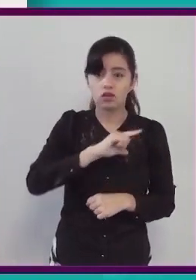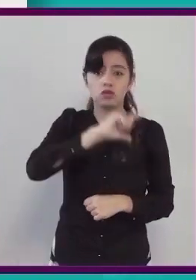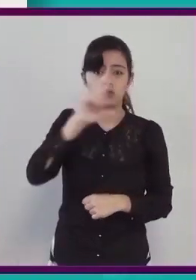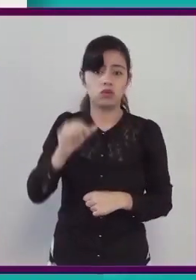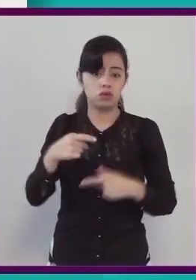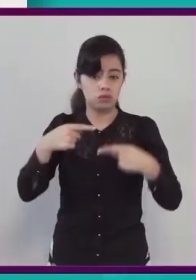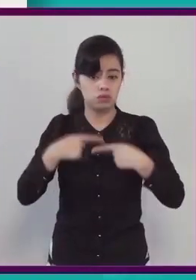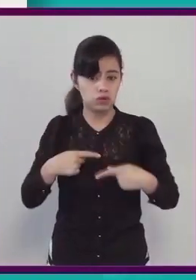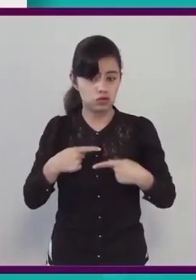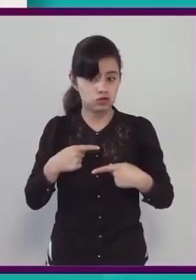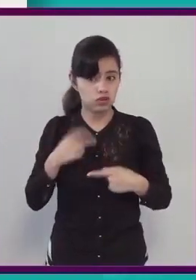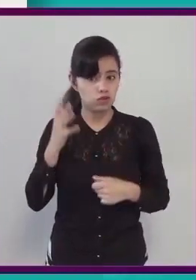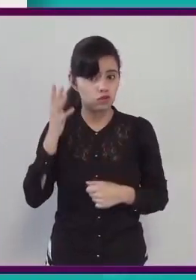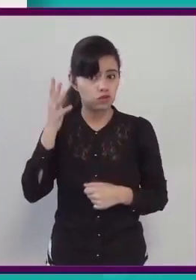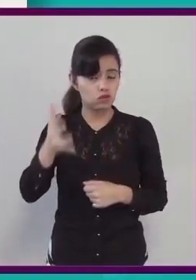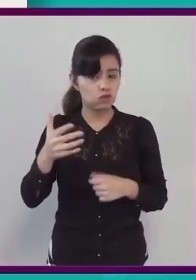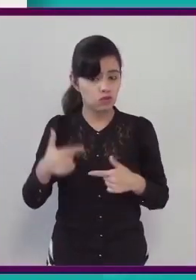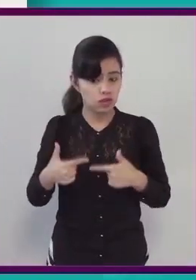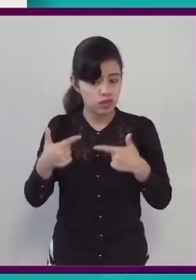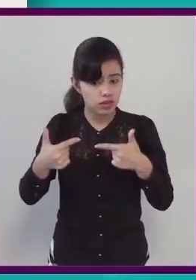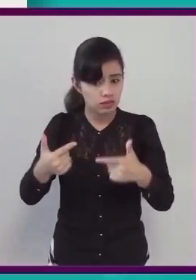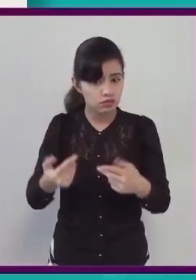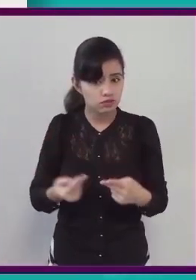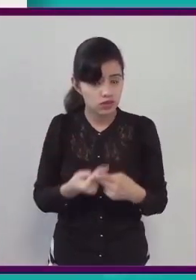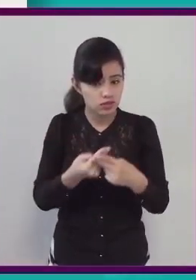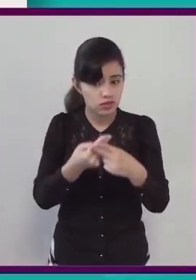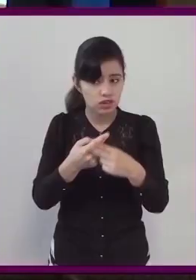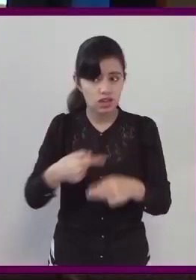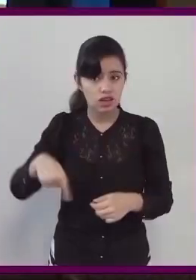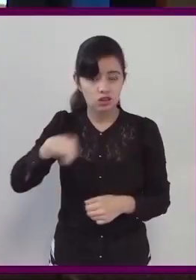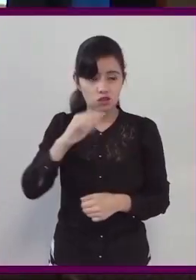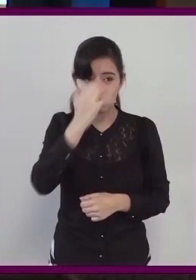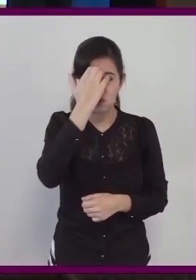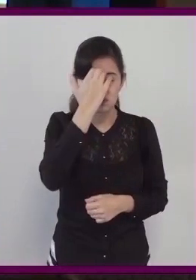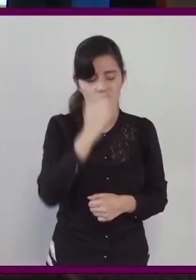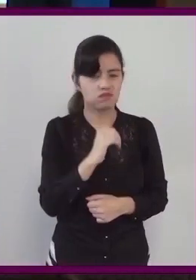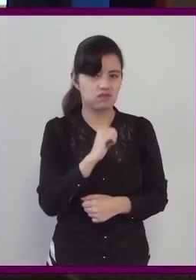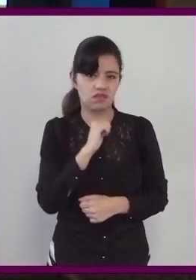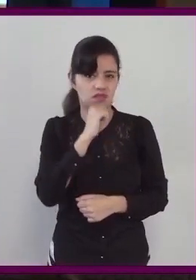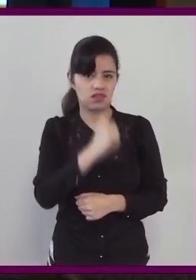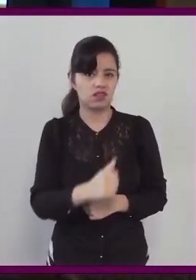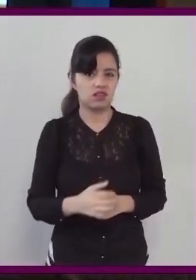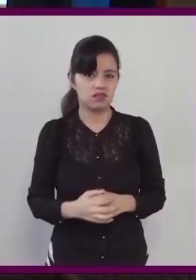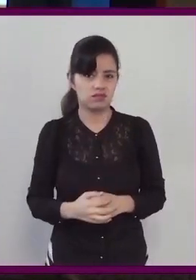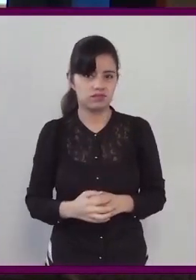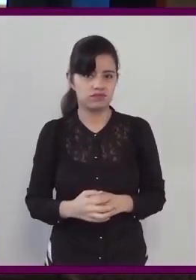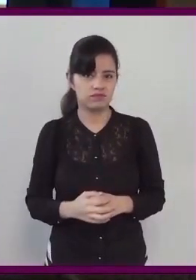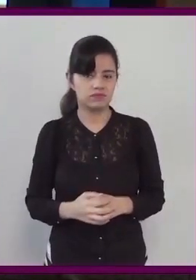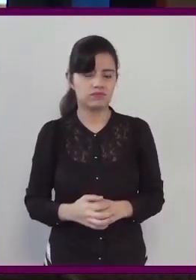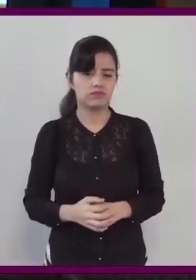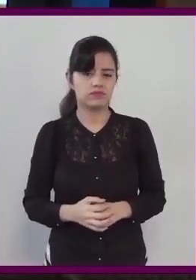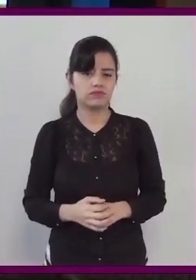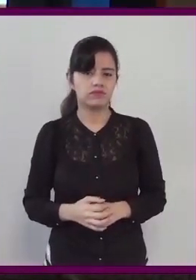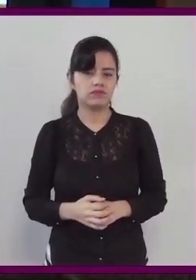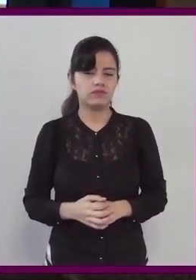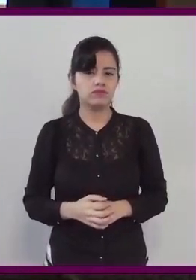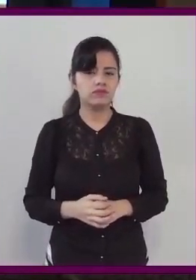Probablemente la vida como la conocemos no va a ser una posibilidad, ¿no? Por un lado. Por el otro lado, me parece